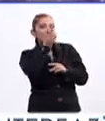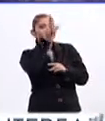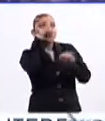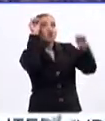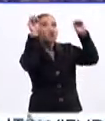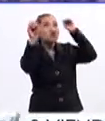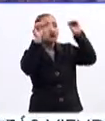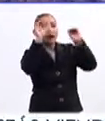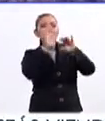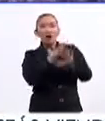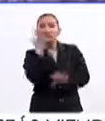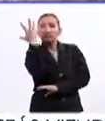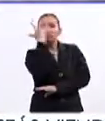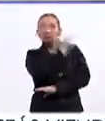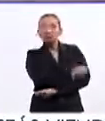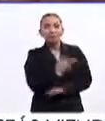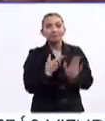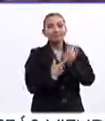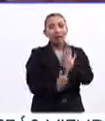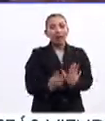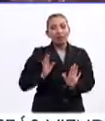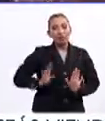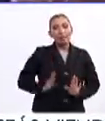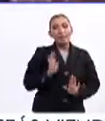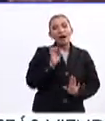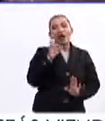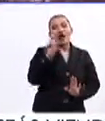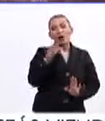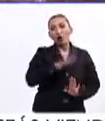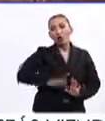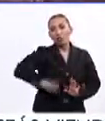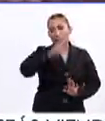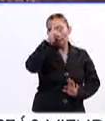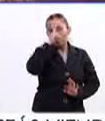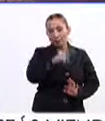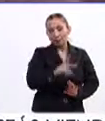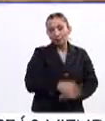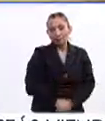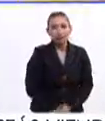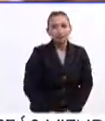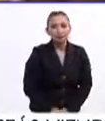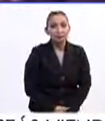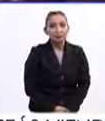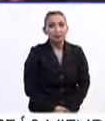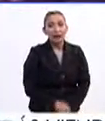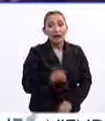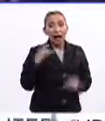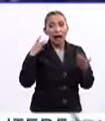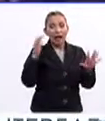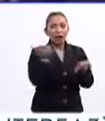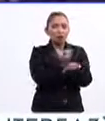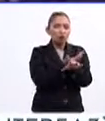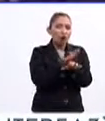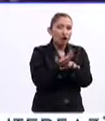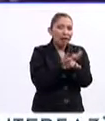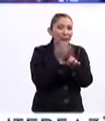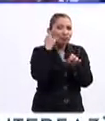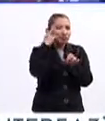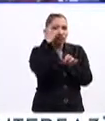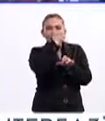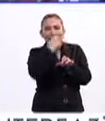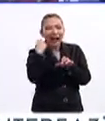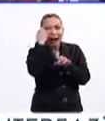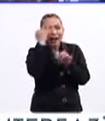resultado una de las más hermosas muestras del estilo barroco popular mexicano. Ángeles morenitos de rasgos